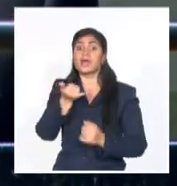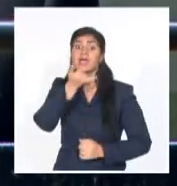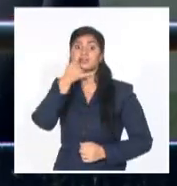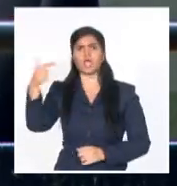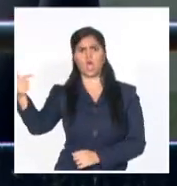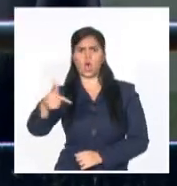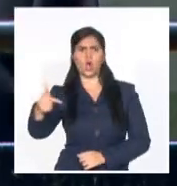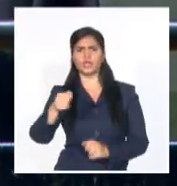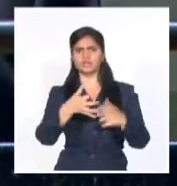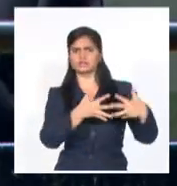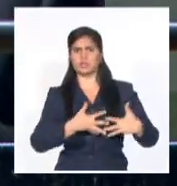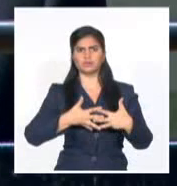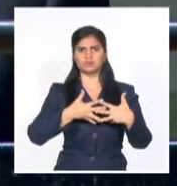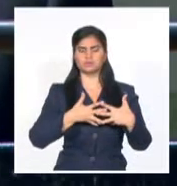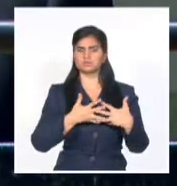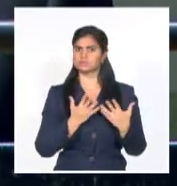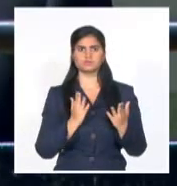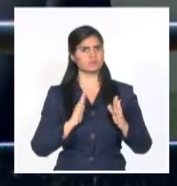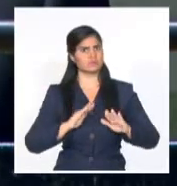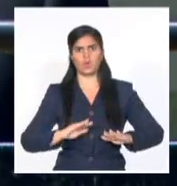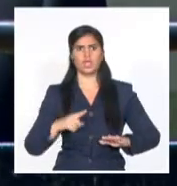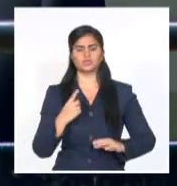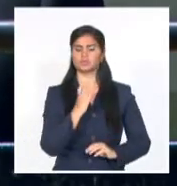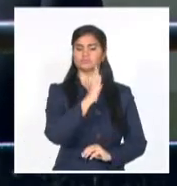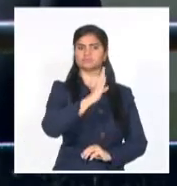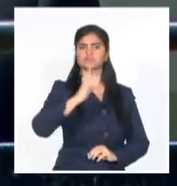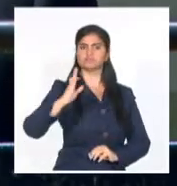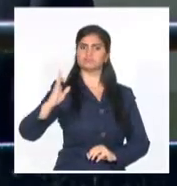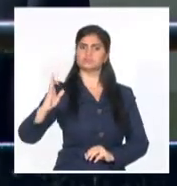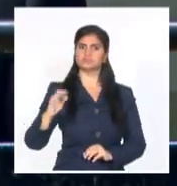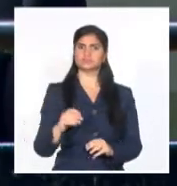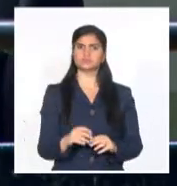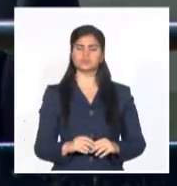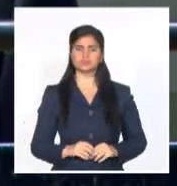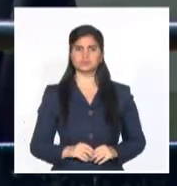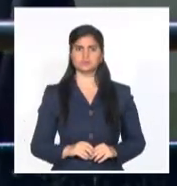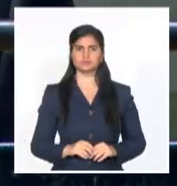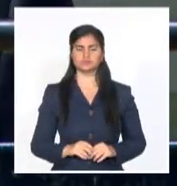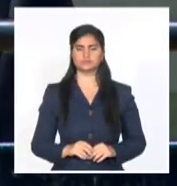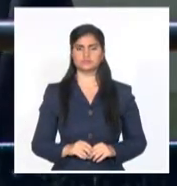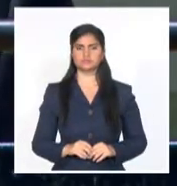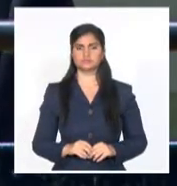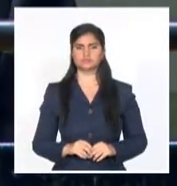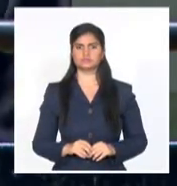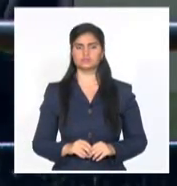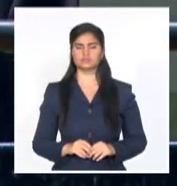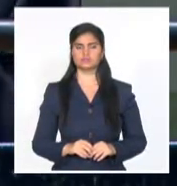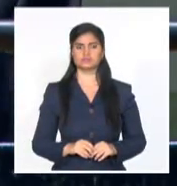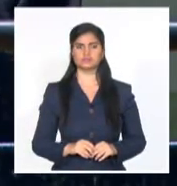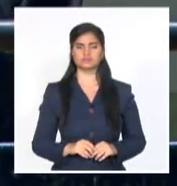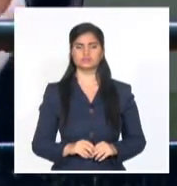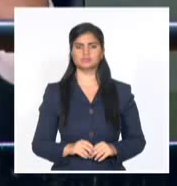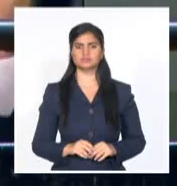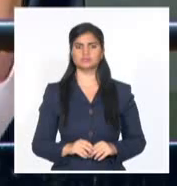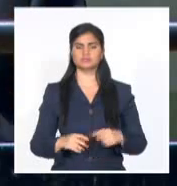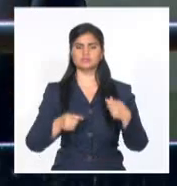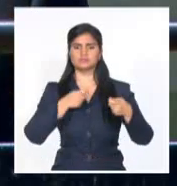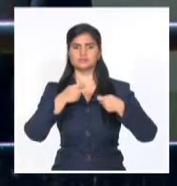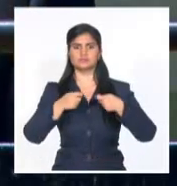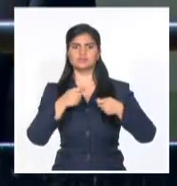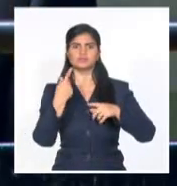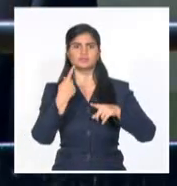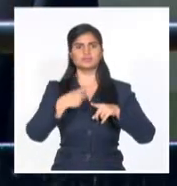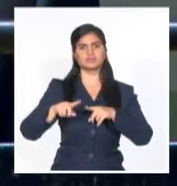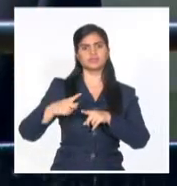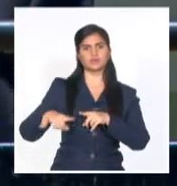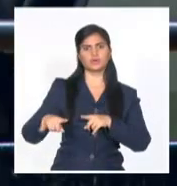perjudicar a su poderoso sector económico o su actividad comercial. No existe acto alguno